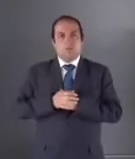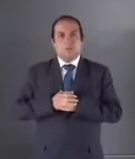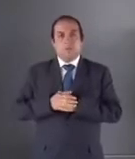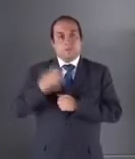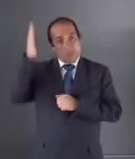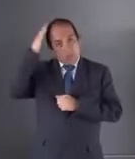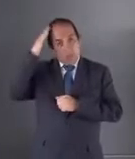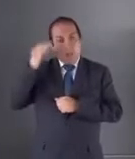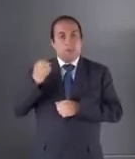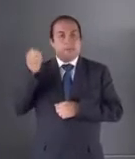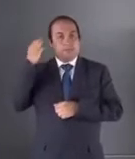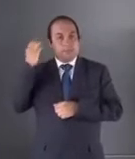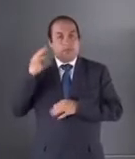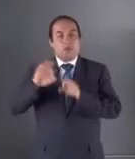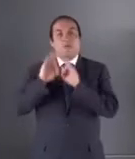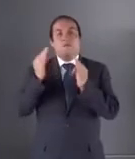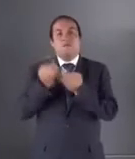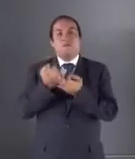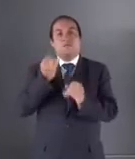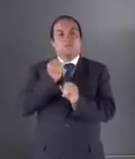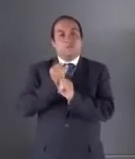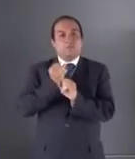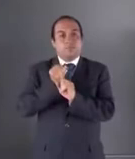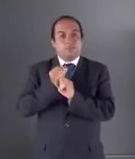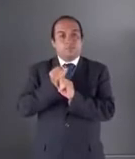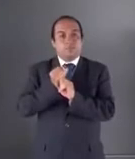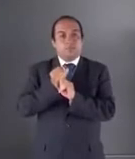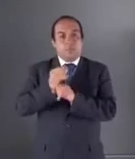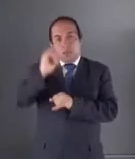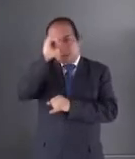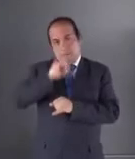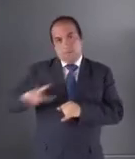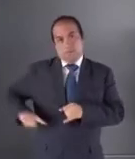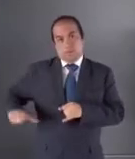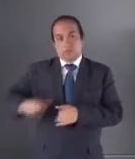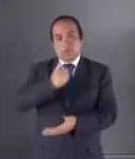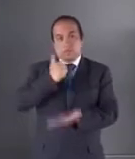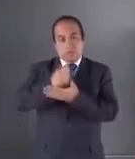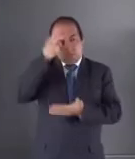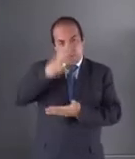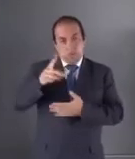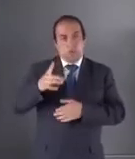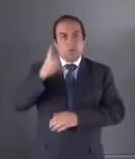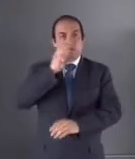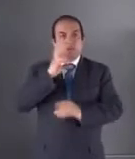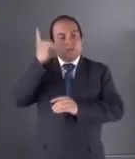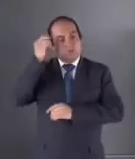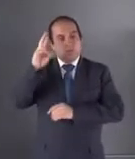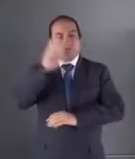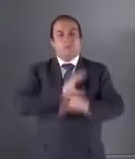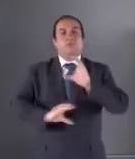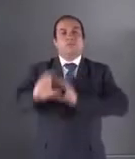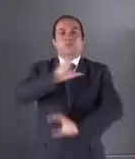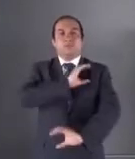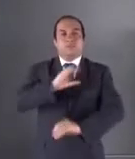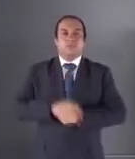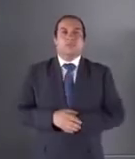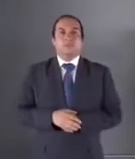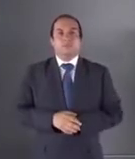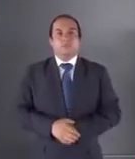este acto, vía remota, la jefa de gobierno de la Ciudad de México, doctora Claudia Sheinbaum